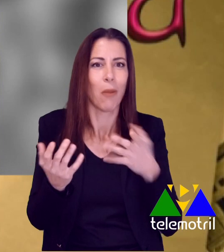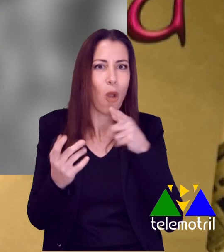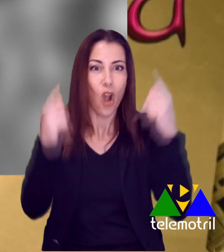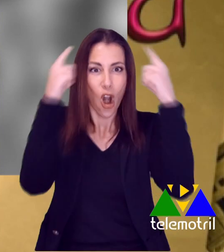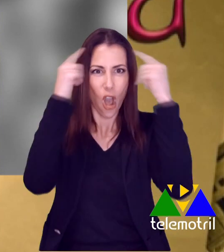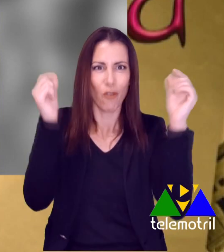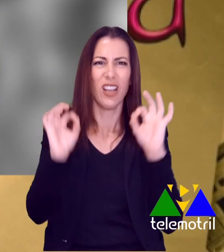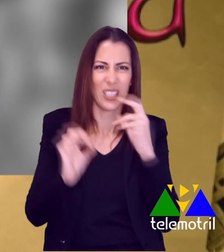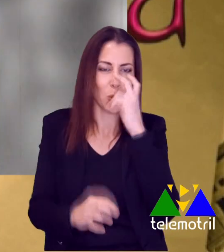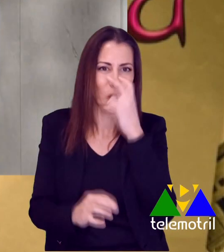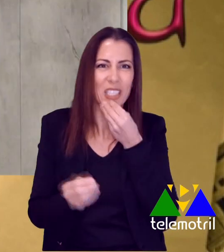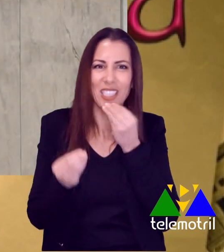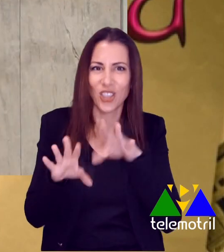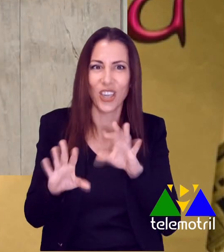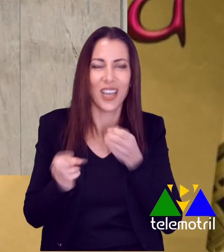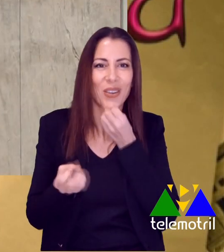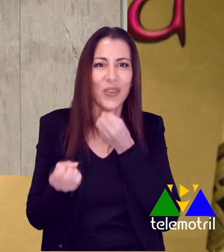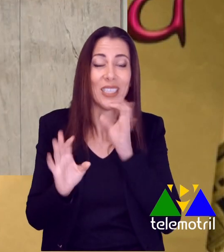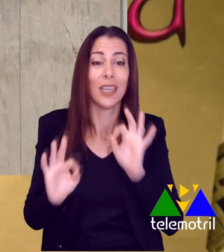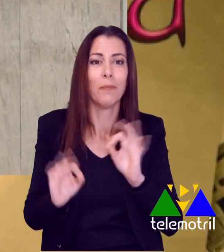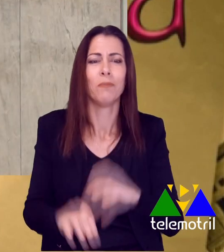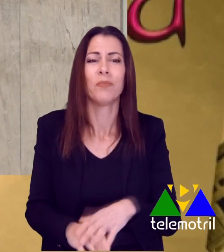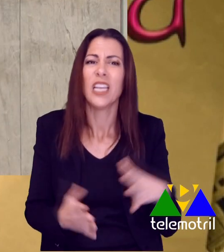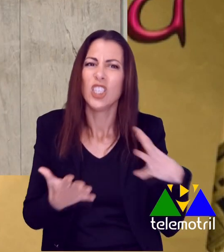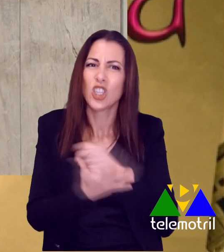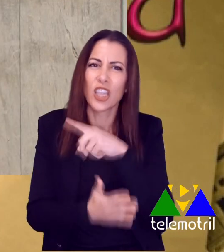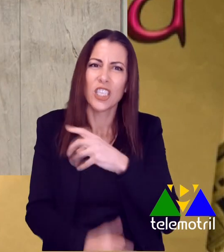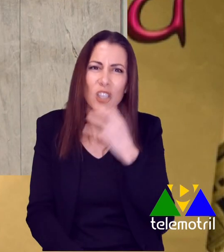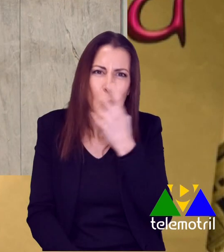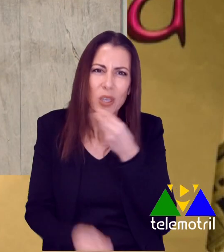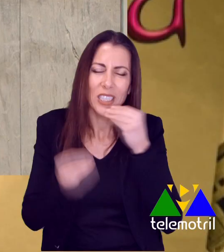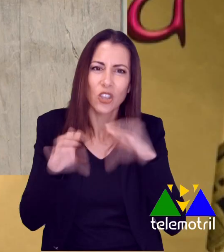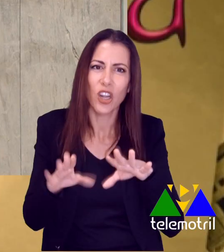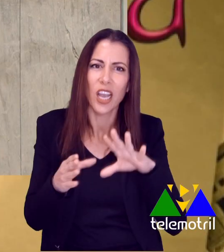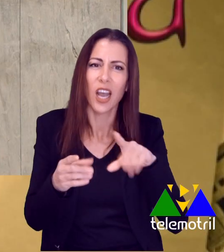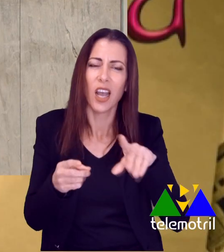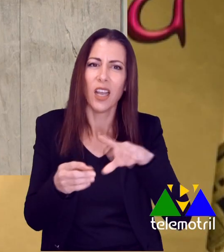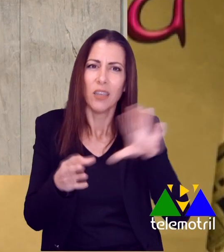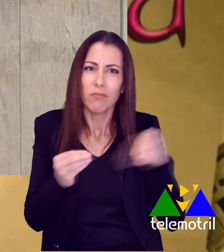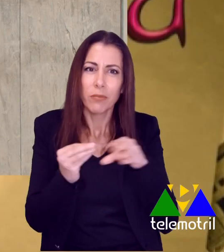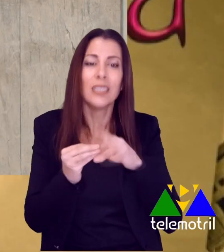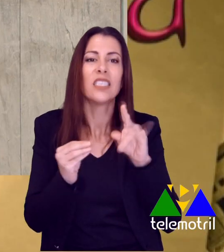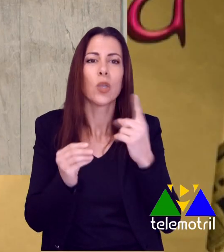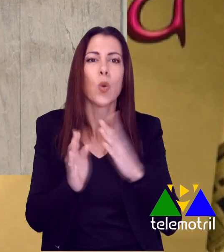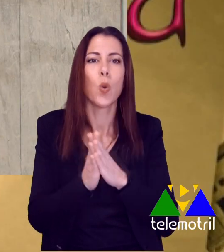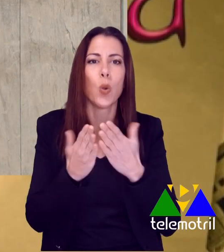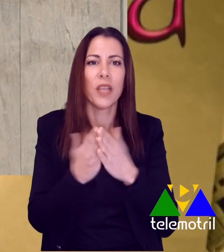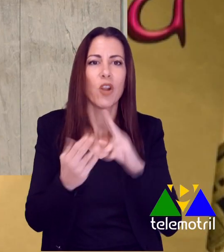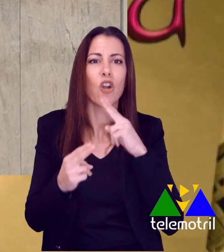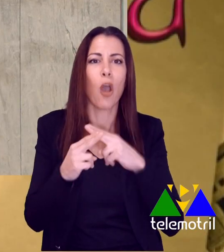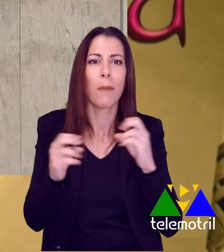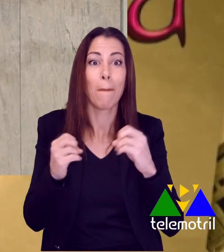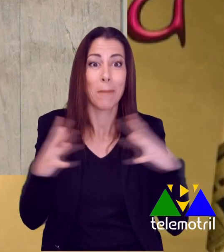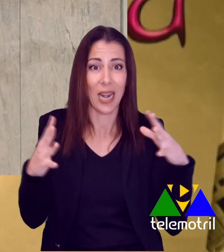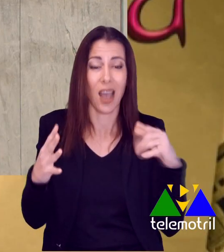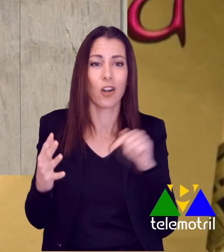lobos, ¿no? Es muy curioso, pero la Virgen de la Cabeza. ¿Y todas esas leyendas, toda esa historia se recogían en un... Había un libro que era el libro de los milagros,